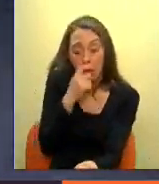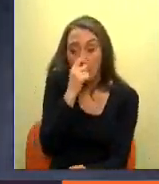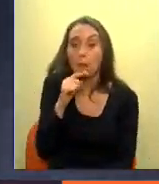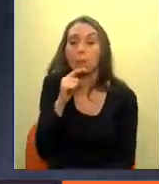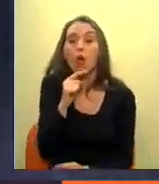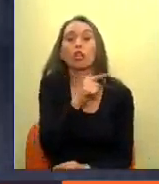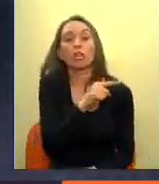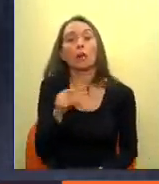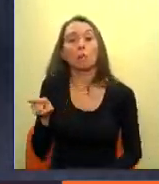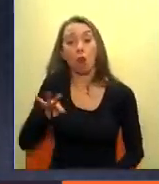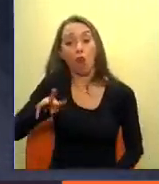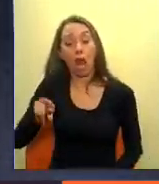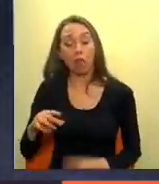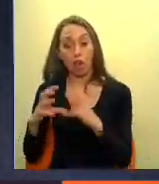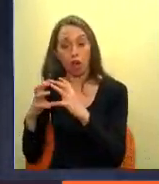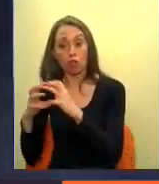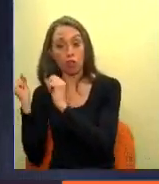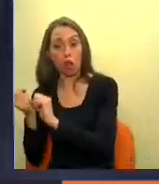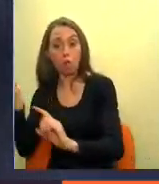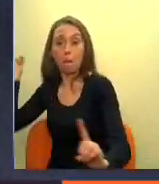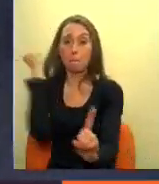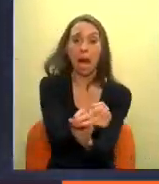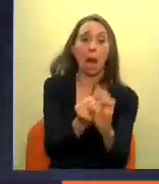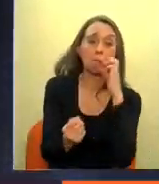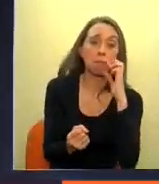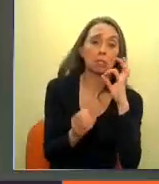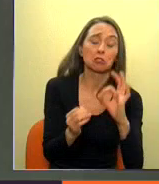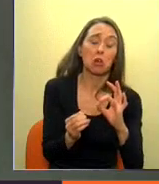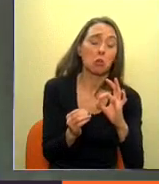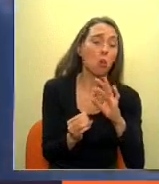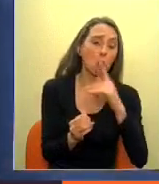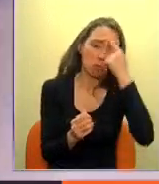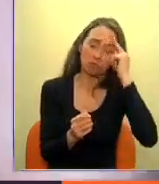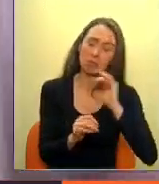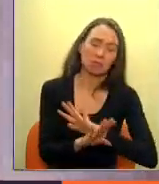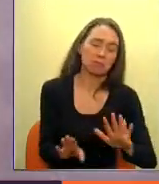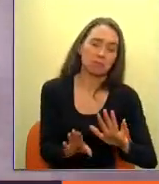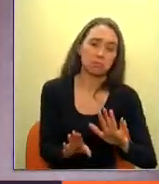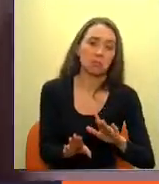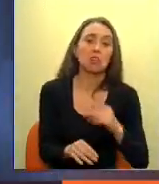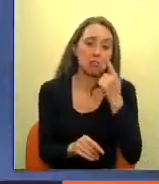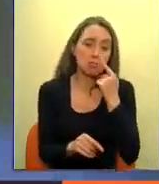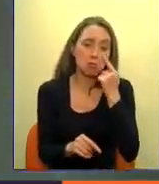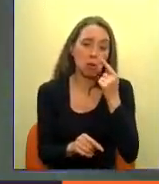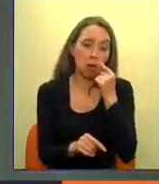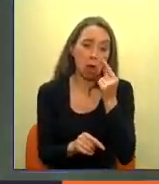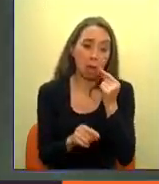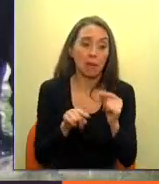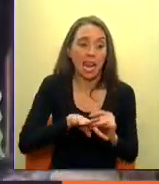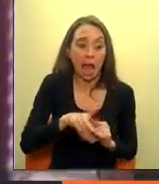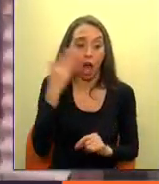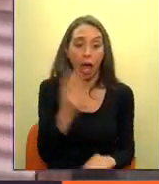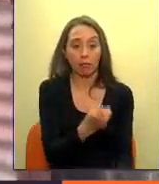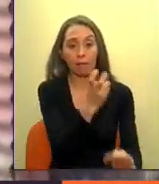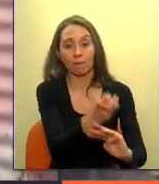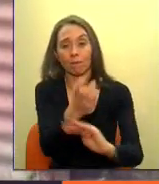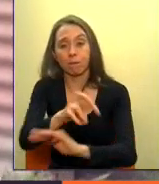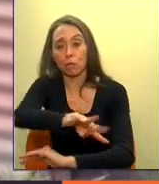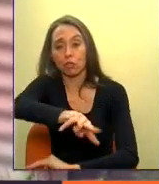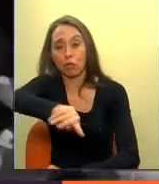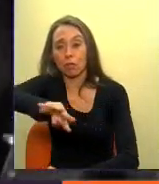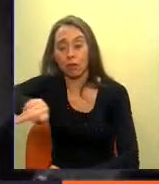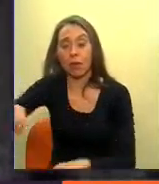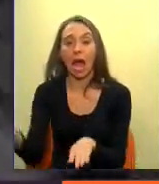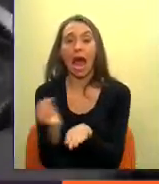a él con ese combo falló pero él es más prácticos esos sujetos habían cometido varios delitos antes y lo hicieron en un